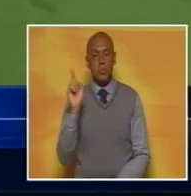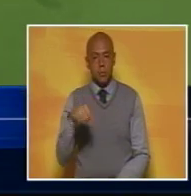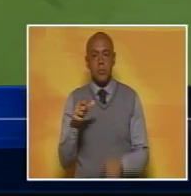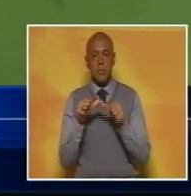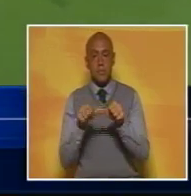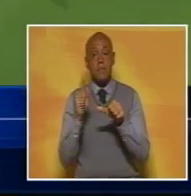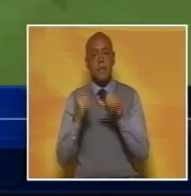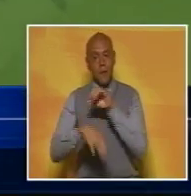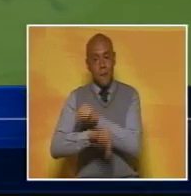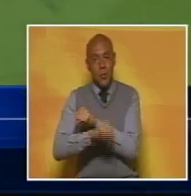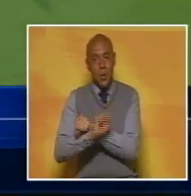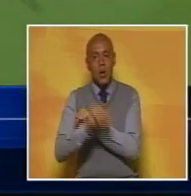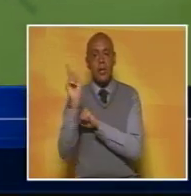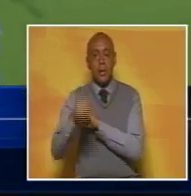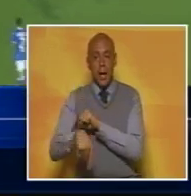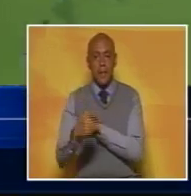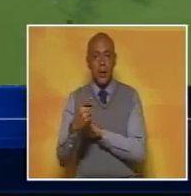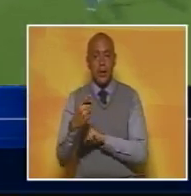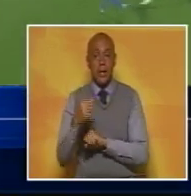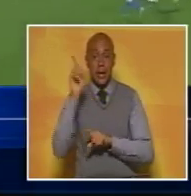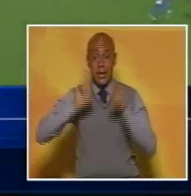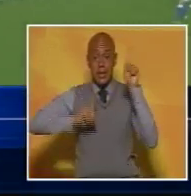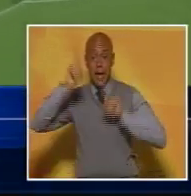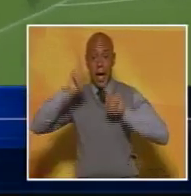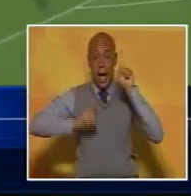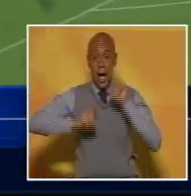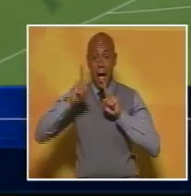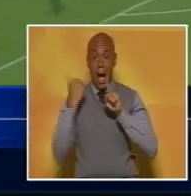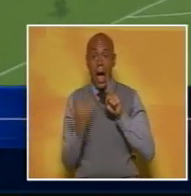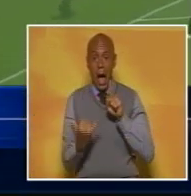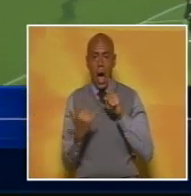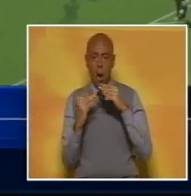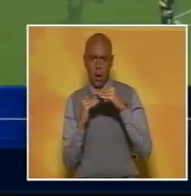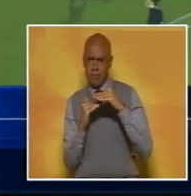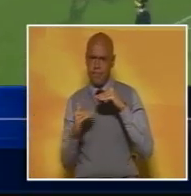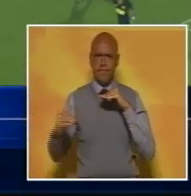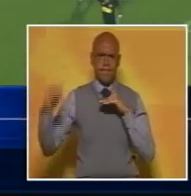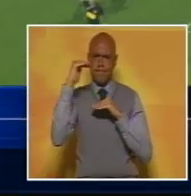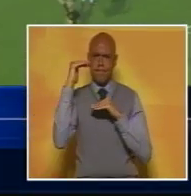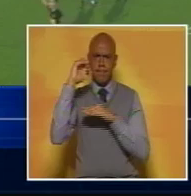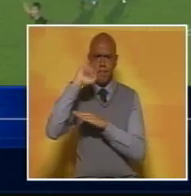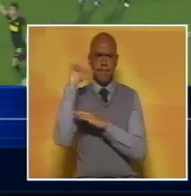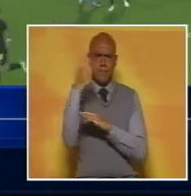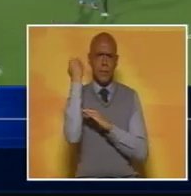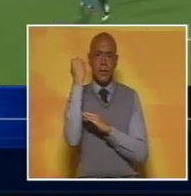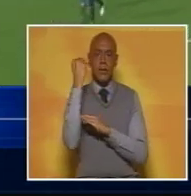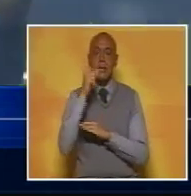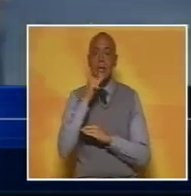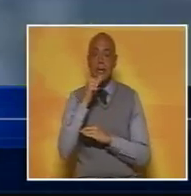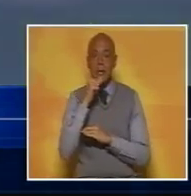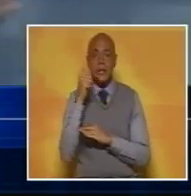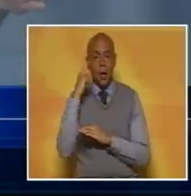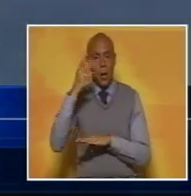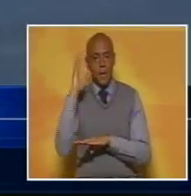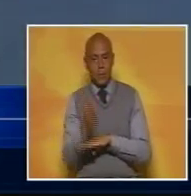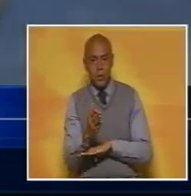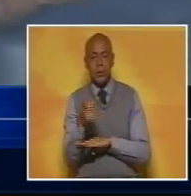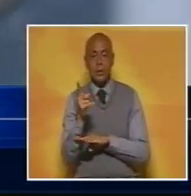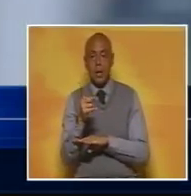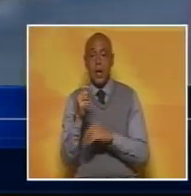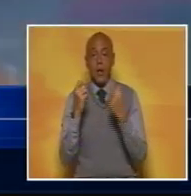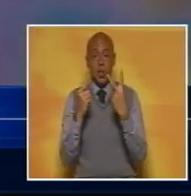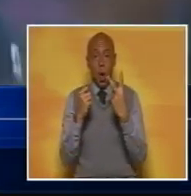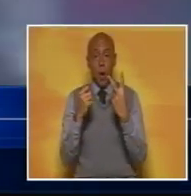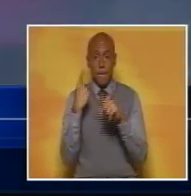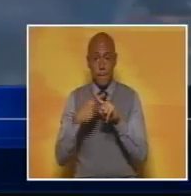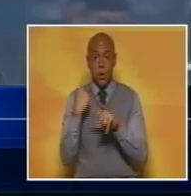con fútbol porque el Inter subió a lo más alto de la tabla de posiciones tras vencer a la Casa Spezia